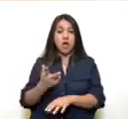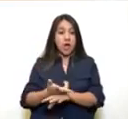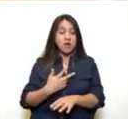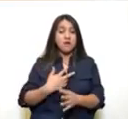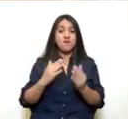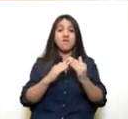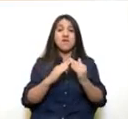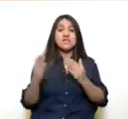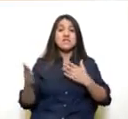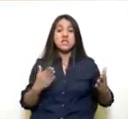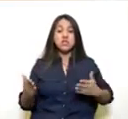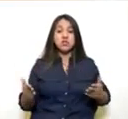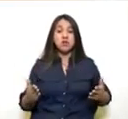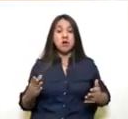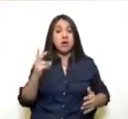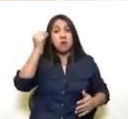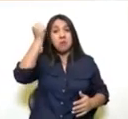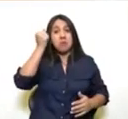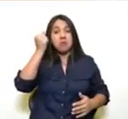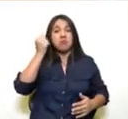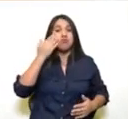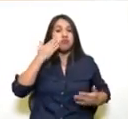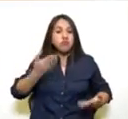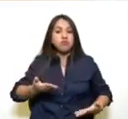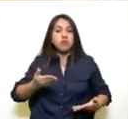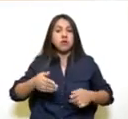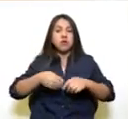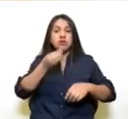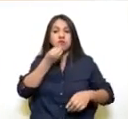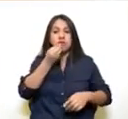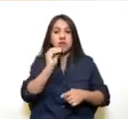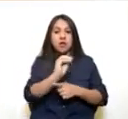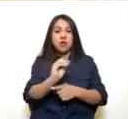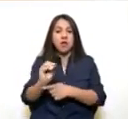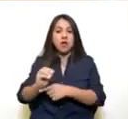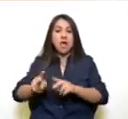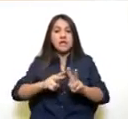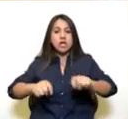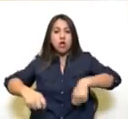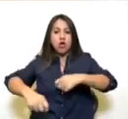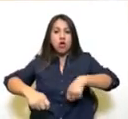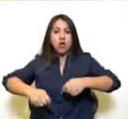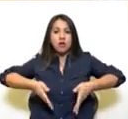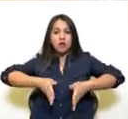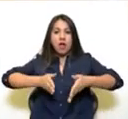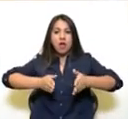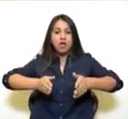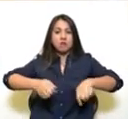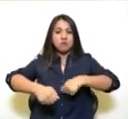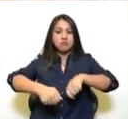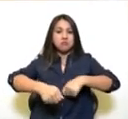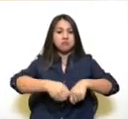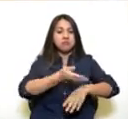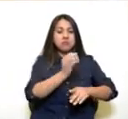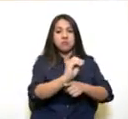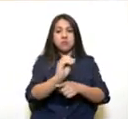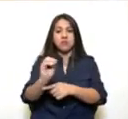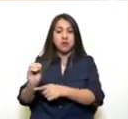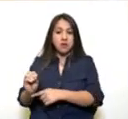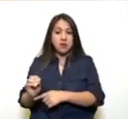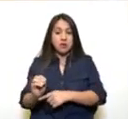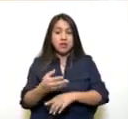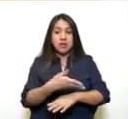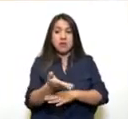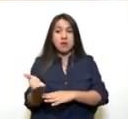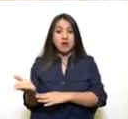necesidad de ser solidarios con otros creo que la gente